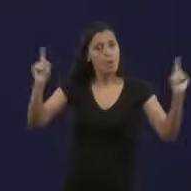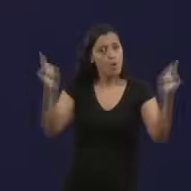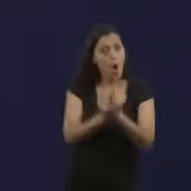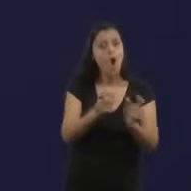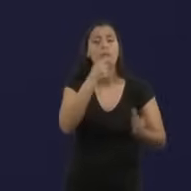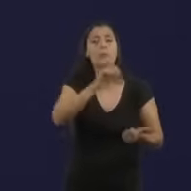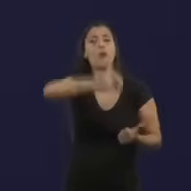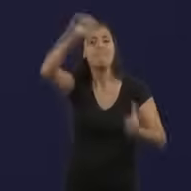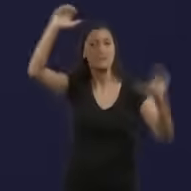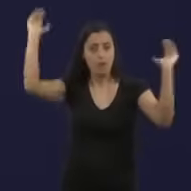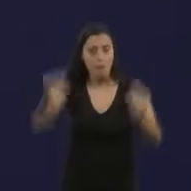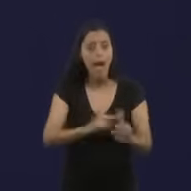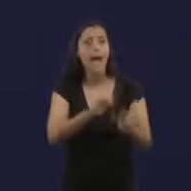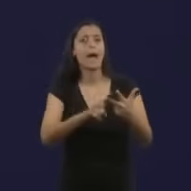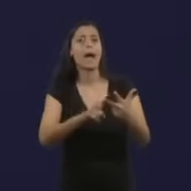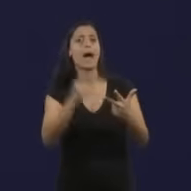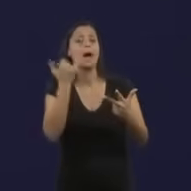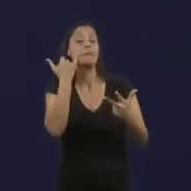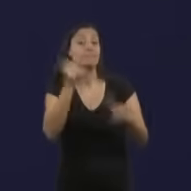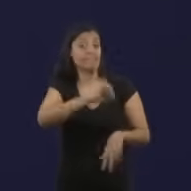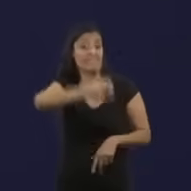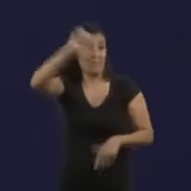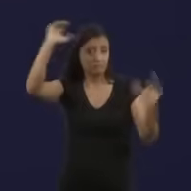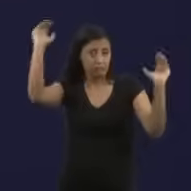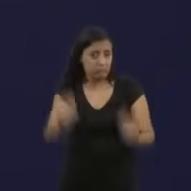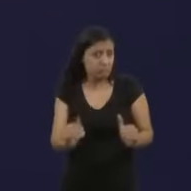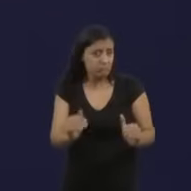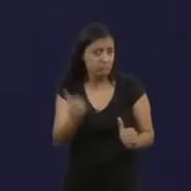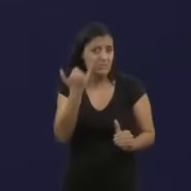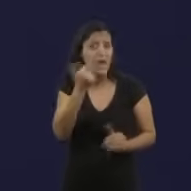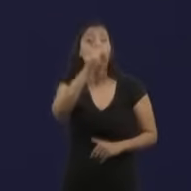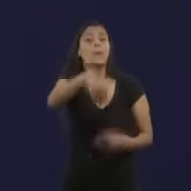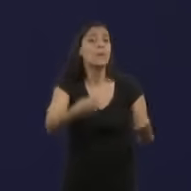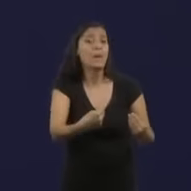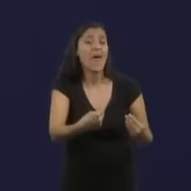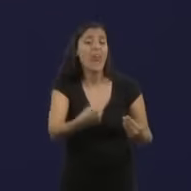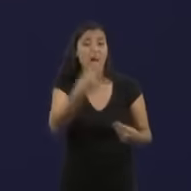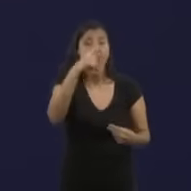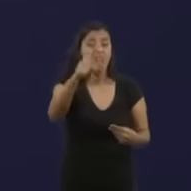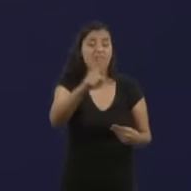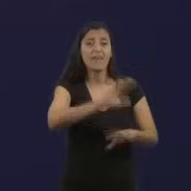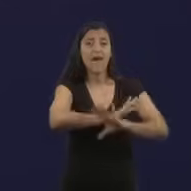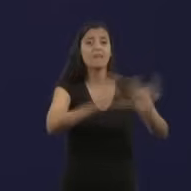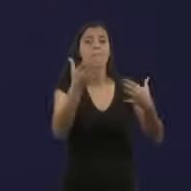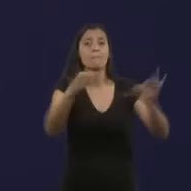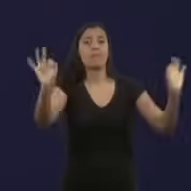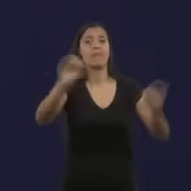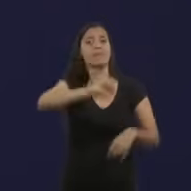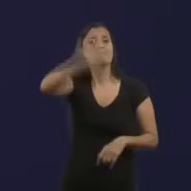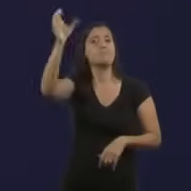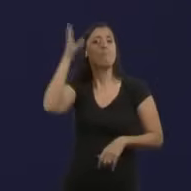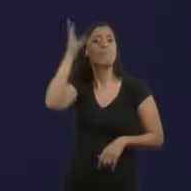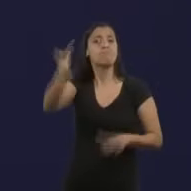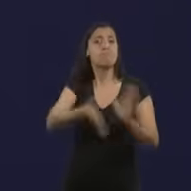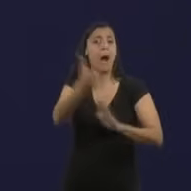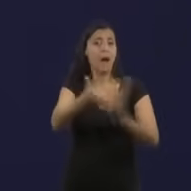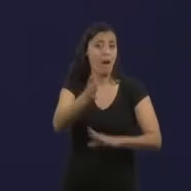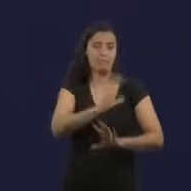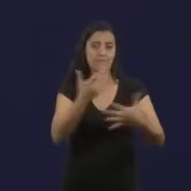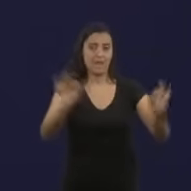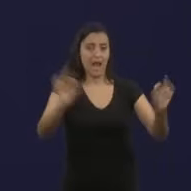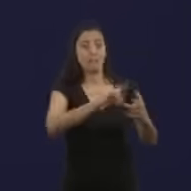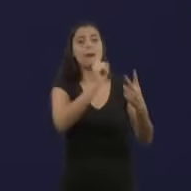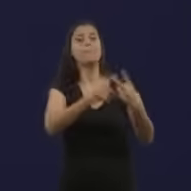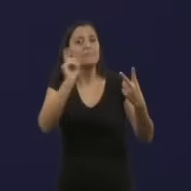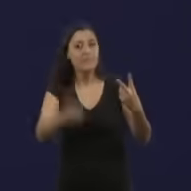la inflación que conllevó el que se haya evitado la hiperinflación eh Ni hablar temas